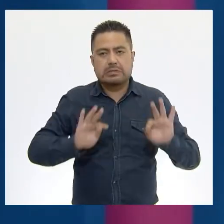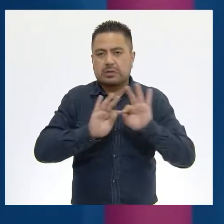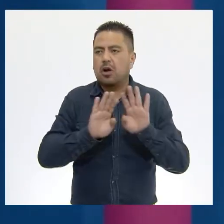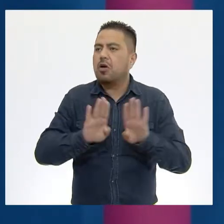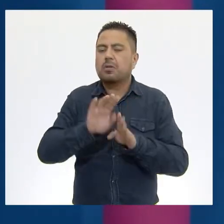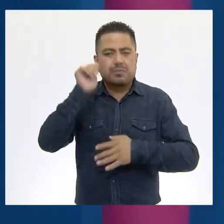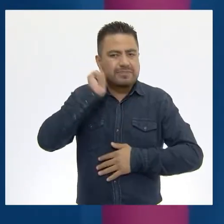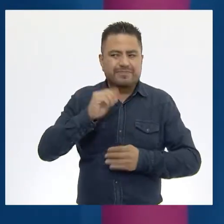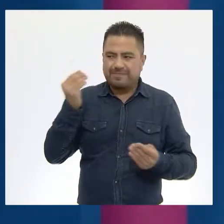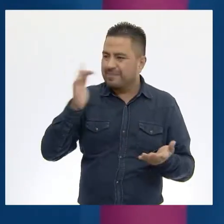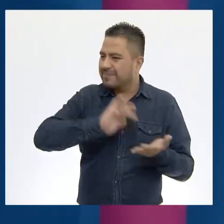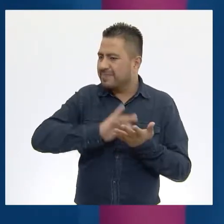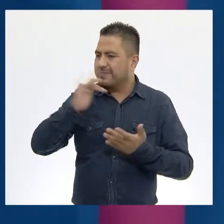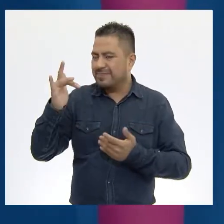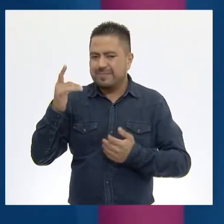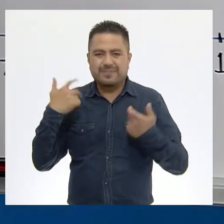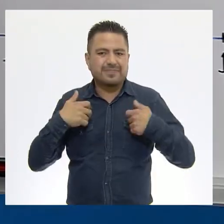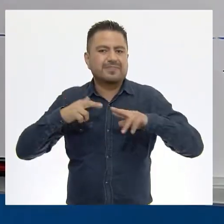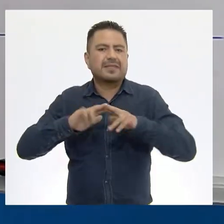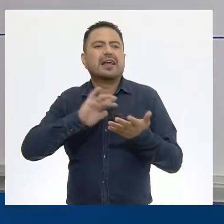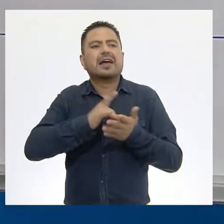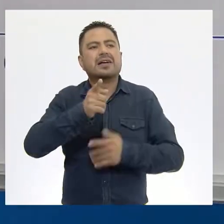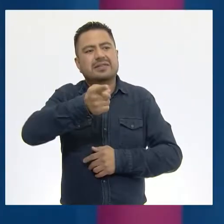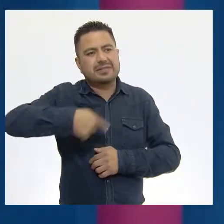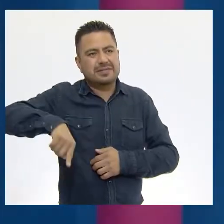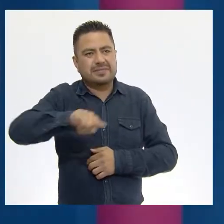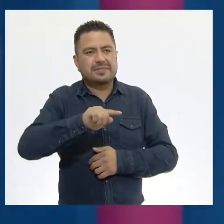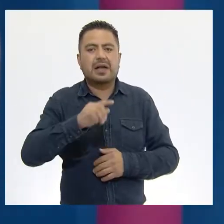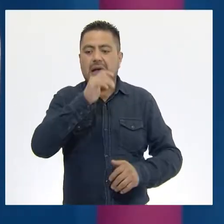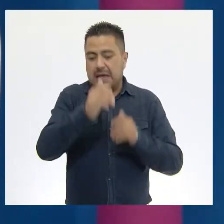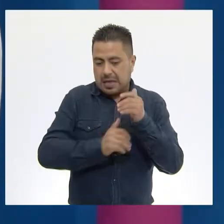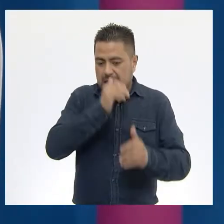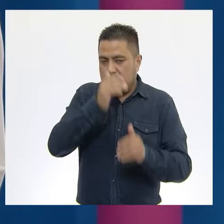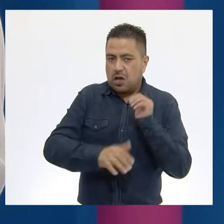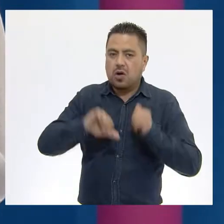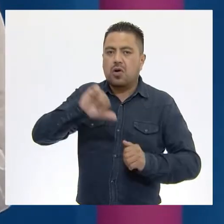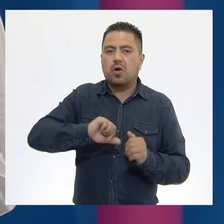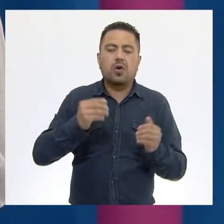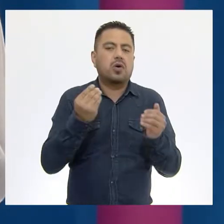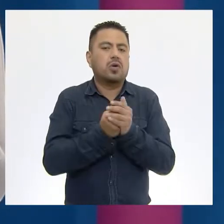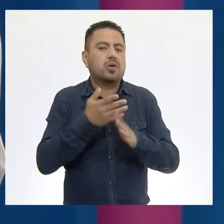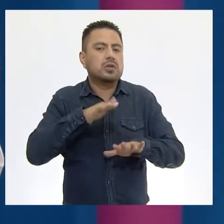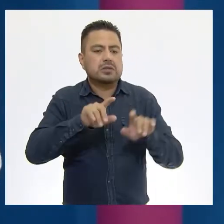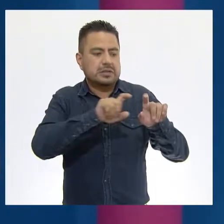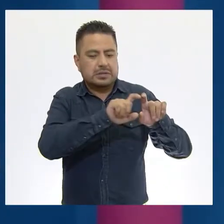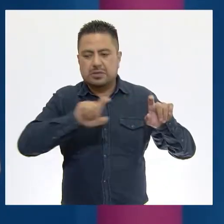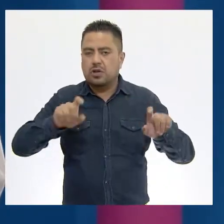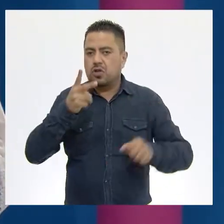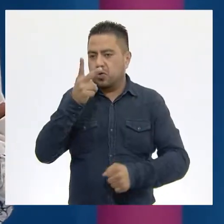Como siempre, Gaby, muchísimas gracias. Gracias a ustedes. Hemos terminado con Sobre la Recta